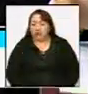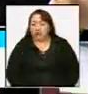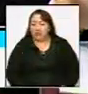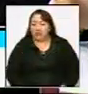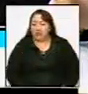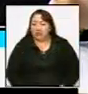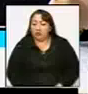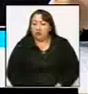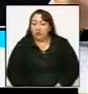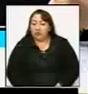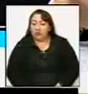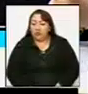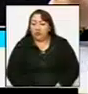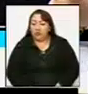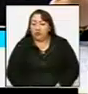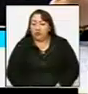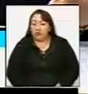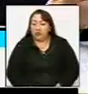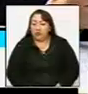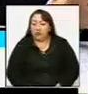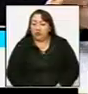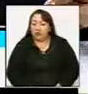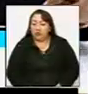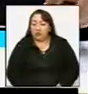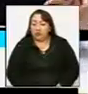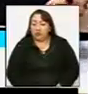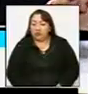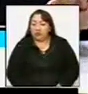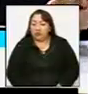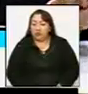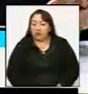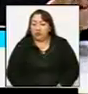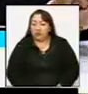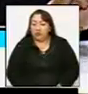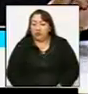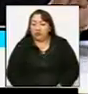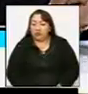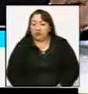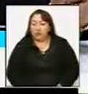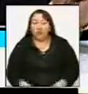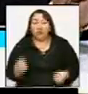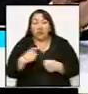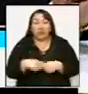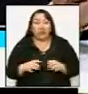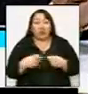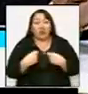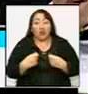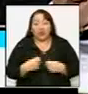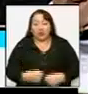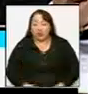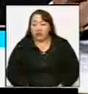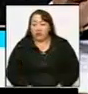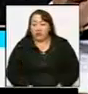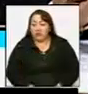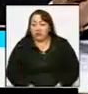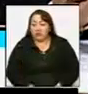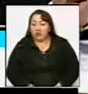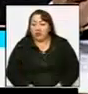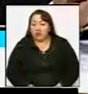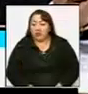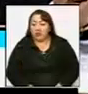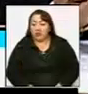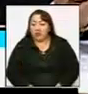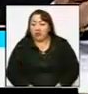no recuerdo el monto, pero no tendría por qué ser oneroso. Si te afilian sin generarte costo de la